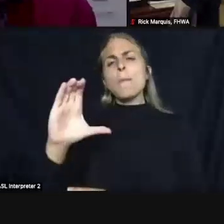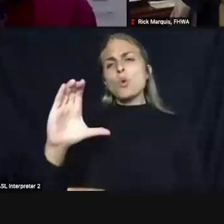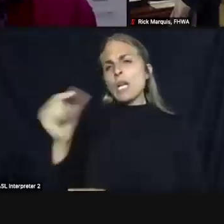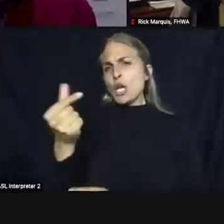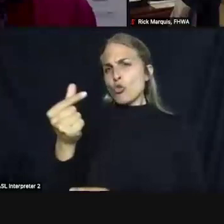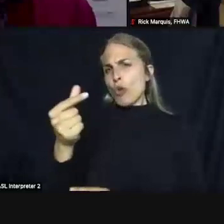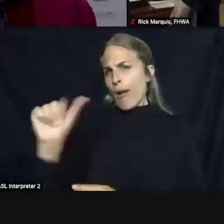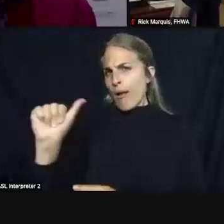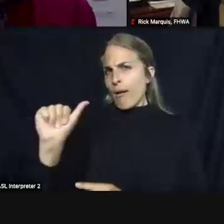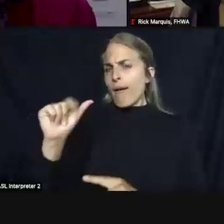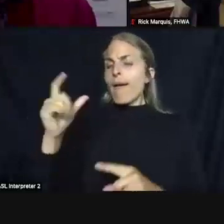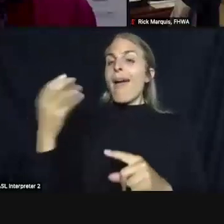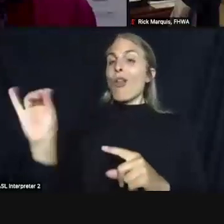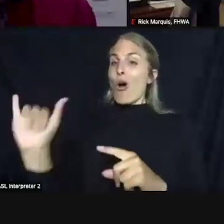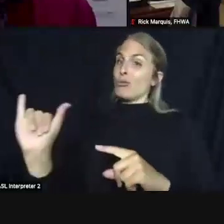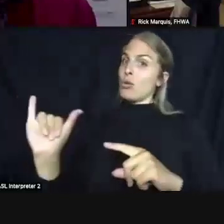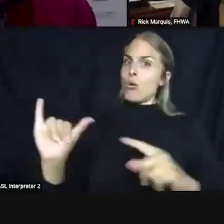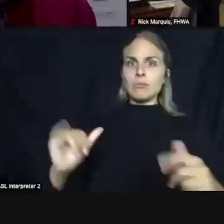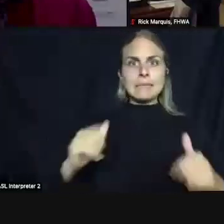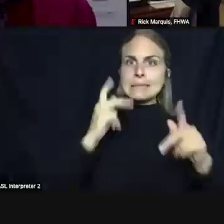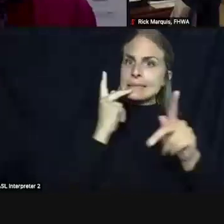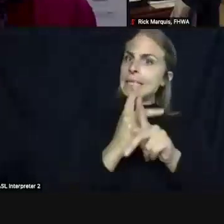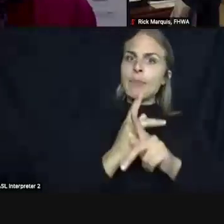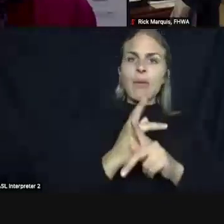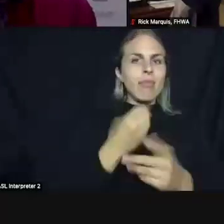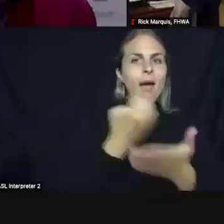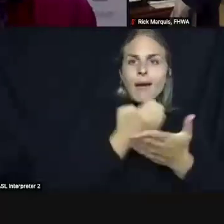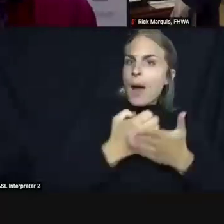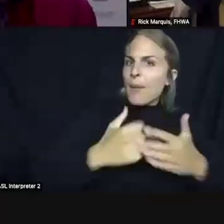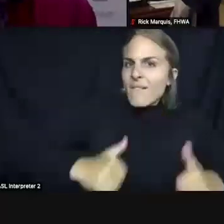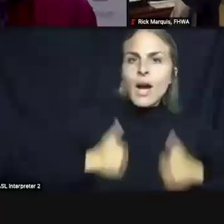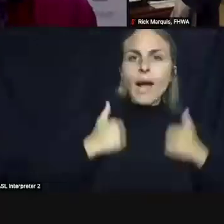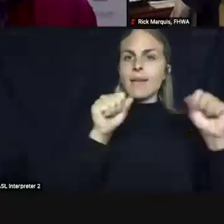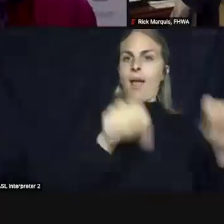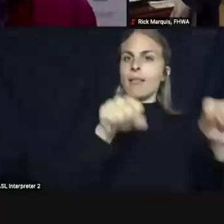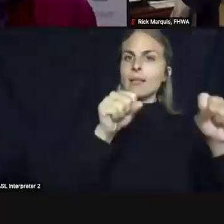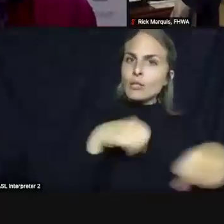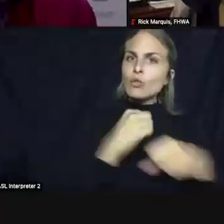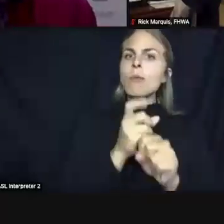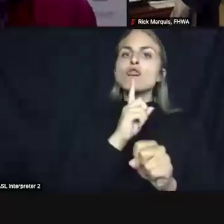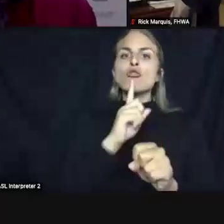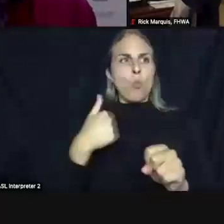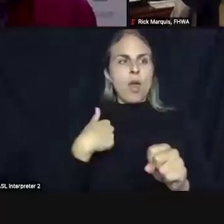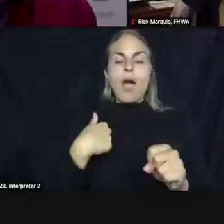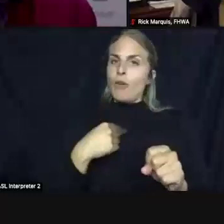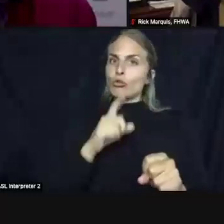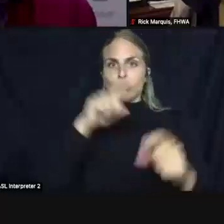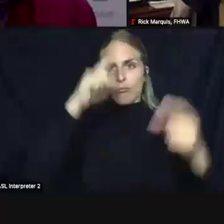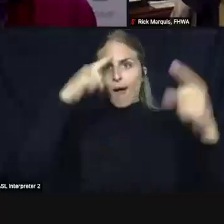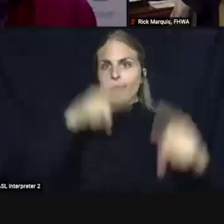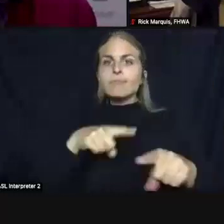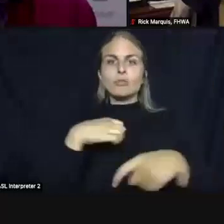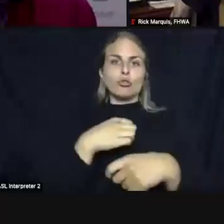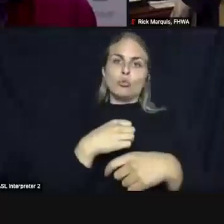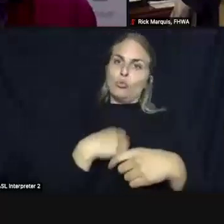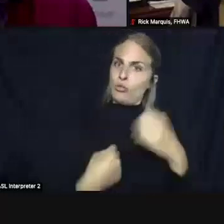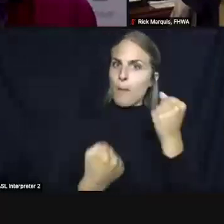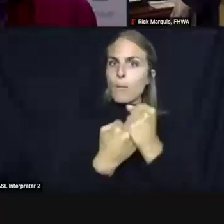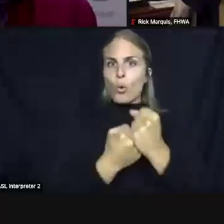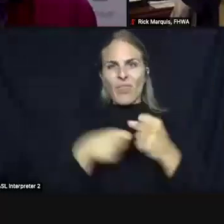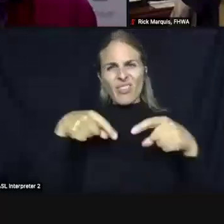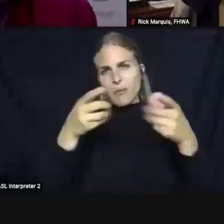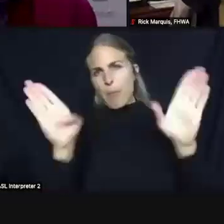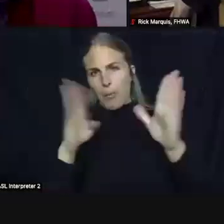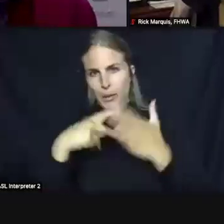los objetivos y mantener la vitalidad económica de la región para llegar a un consenso